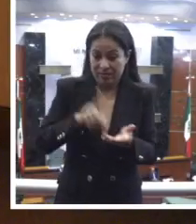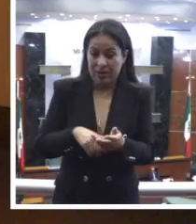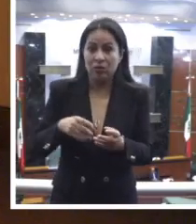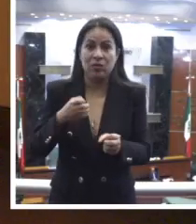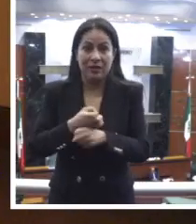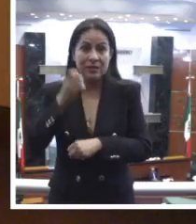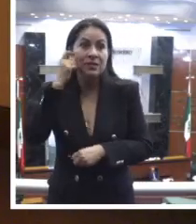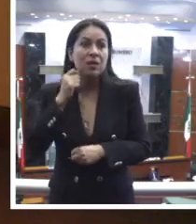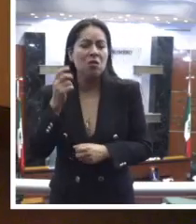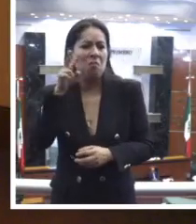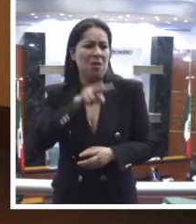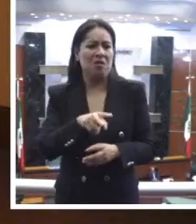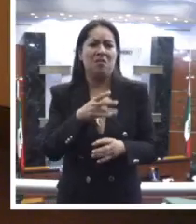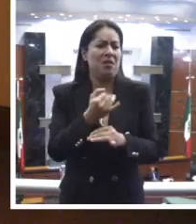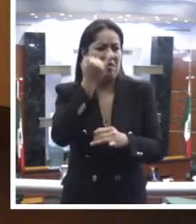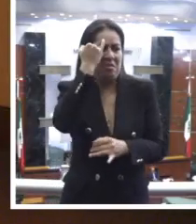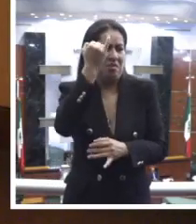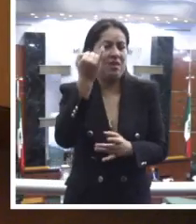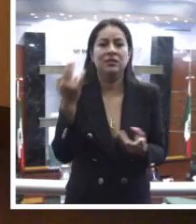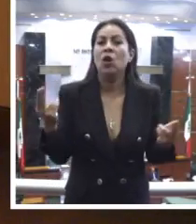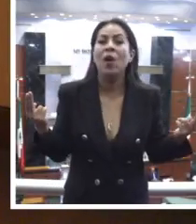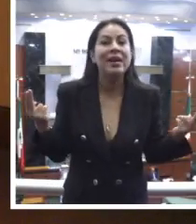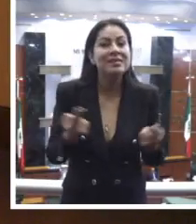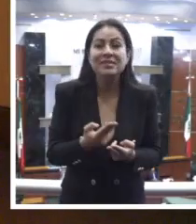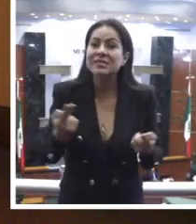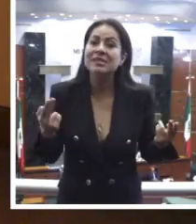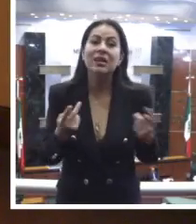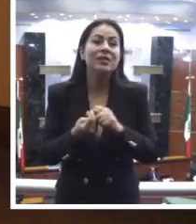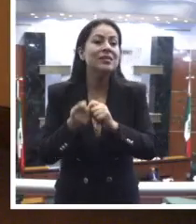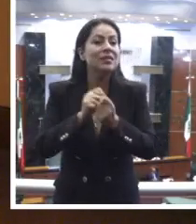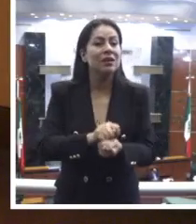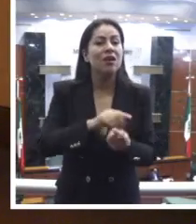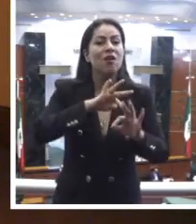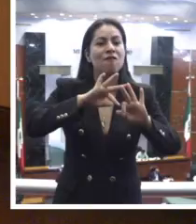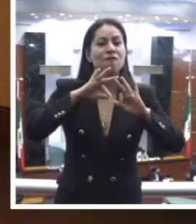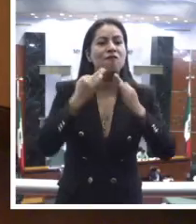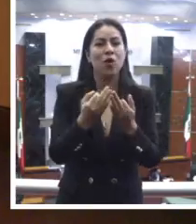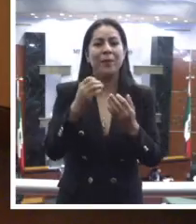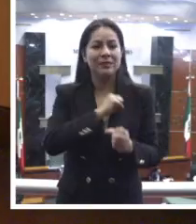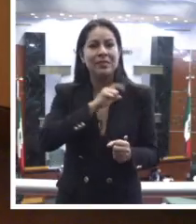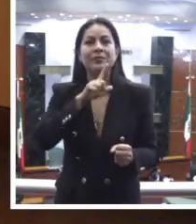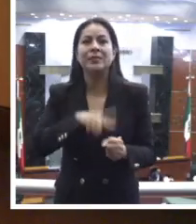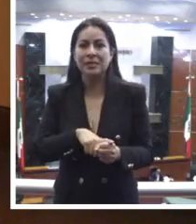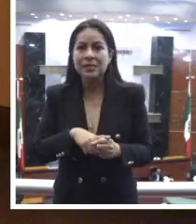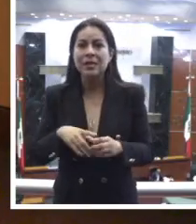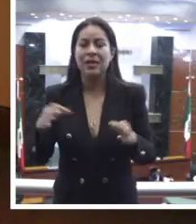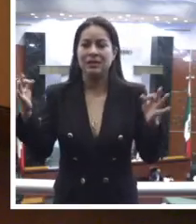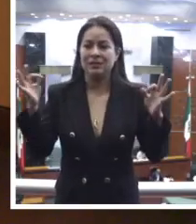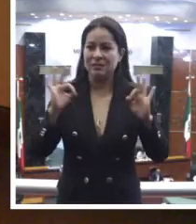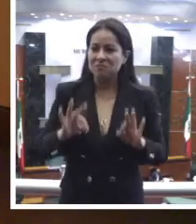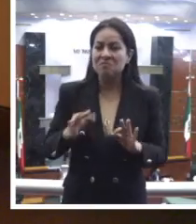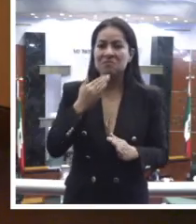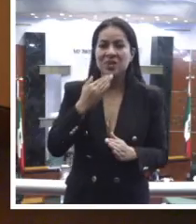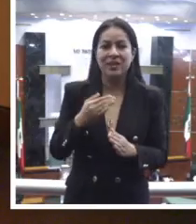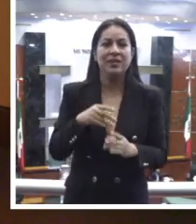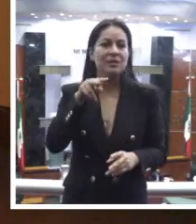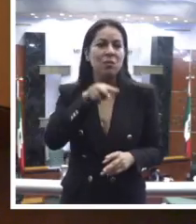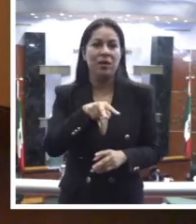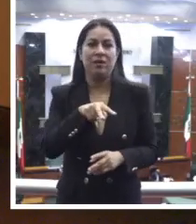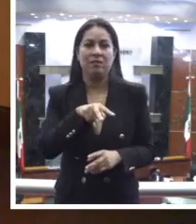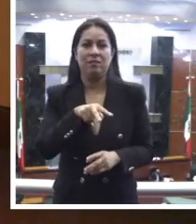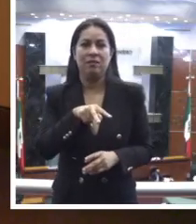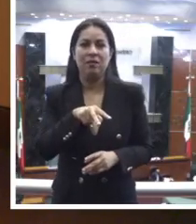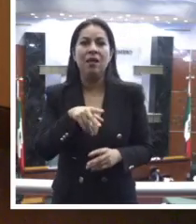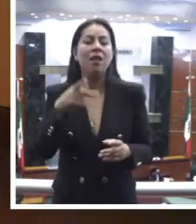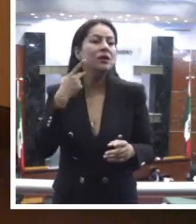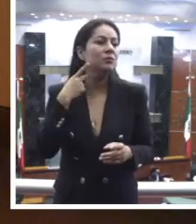tener diagnósticos, es necesario que estos se traduzcan en estrategias precisas, ejecutables y medibles.